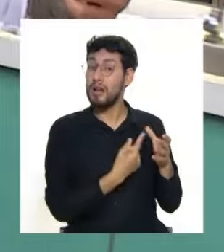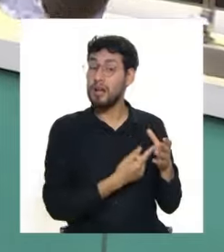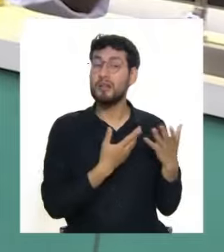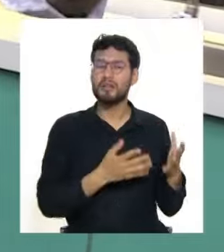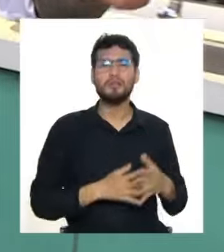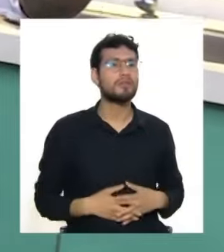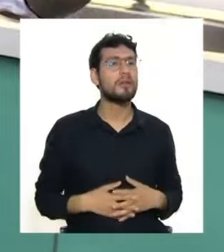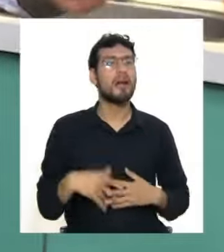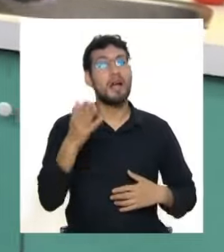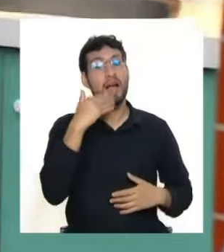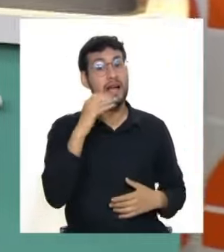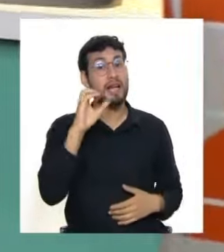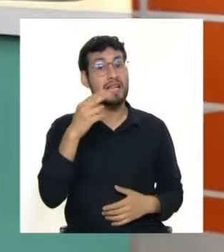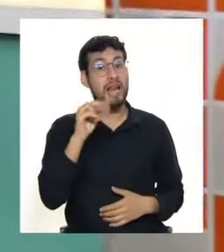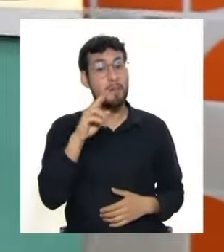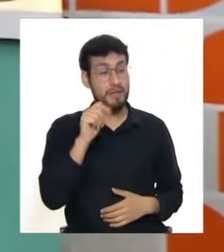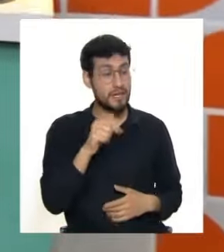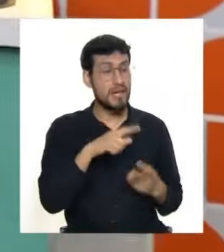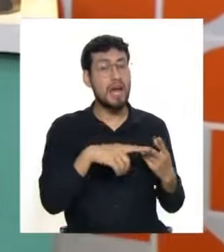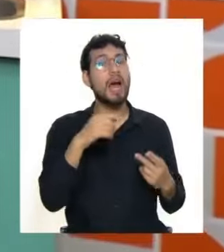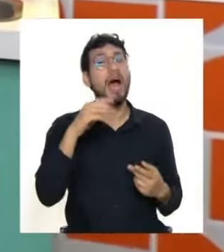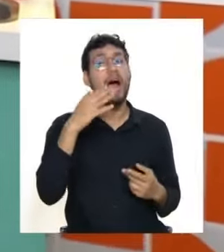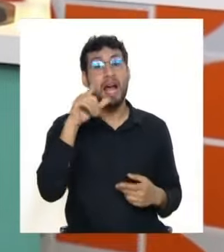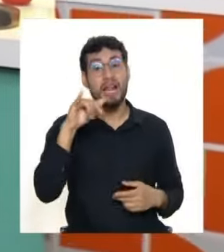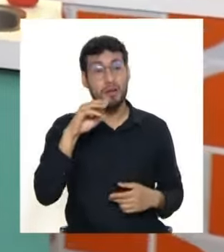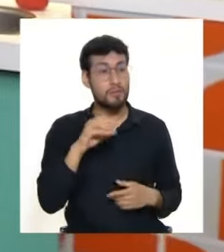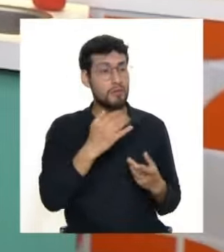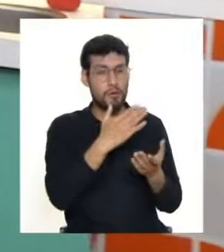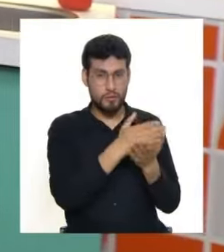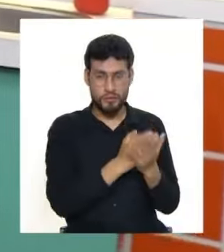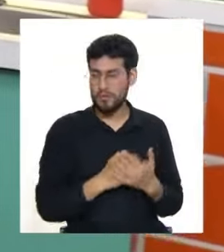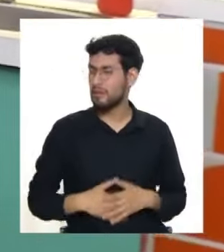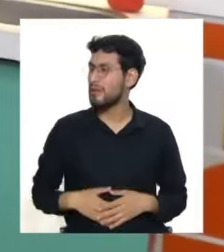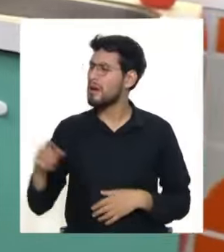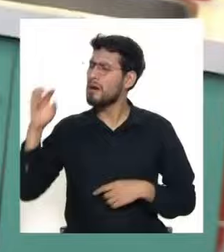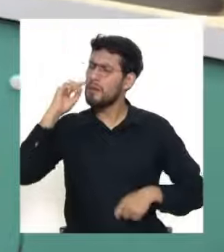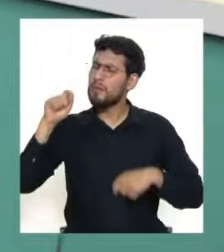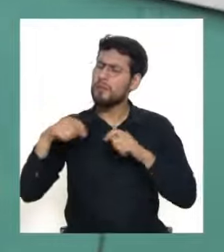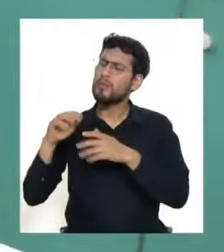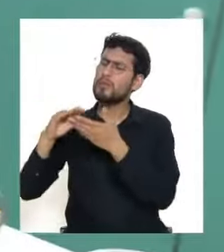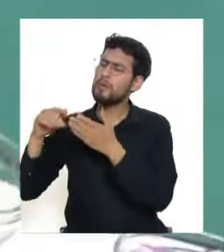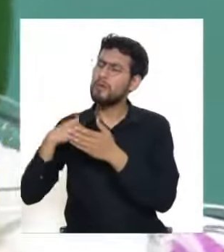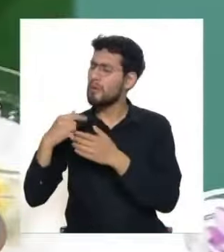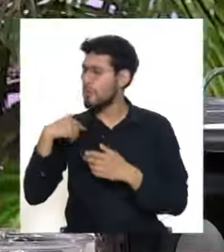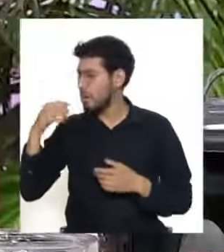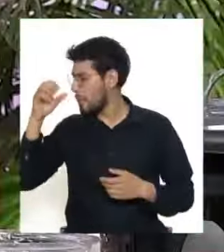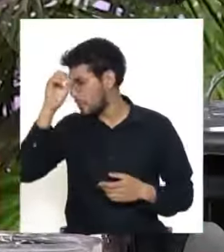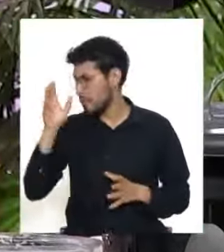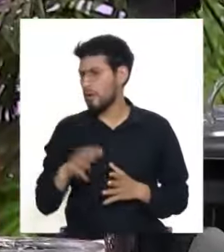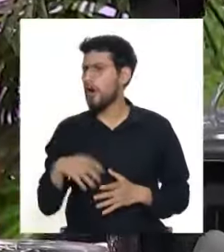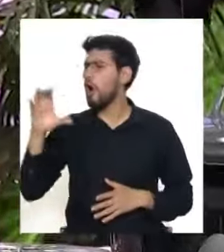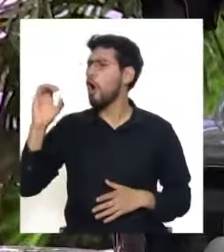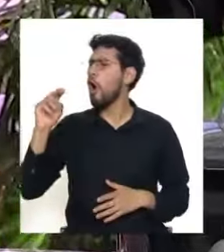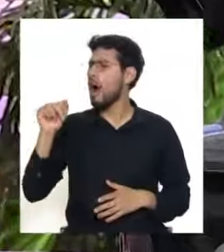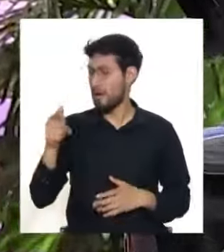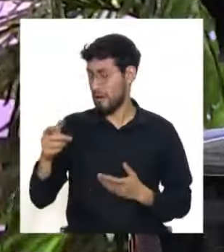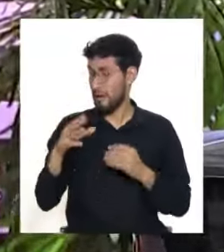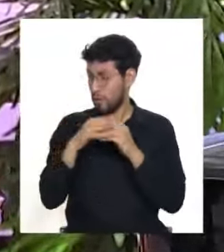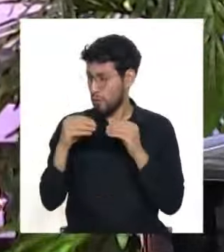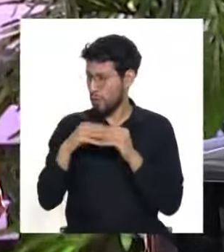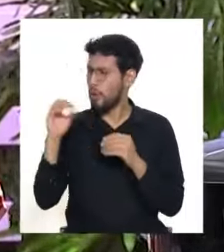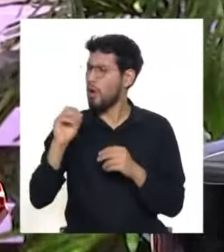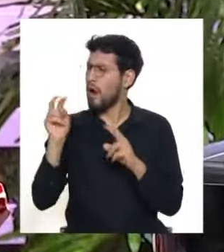voy a agregar el ají charapita, el ají limo y cebollita cortada en cuadraditos. Piso una consulta, disculpa mi ignorancia. ¿La cocona es una